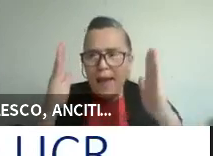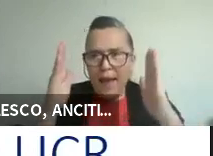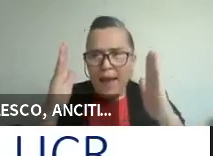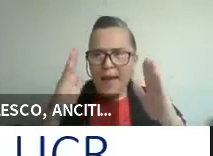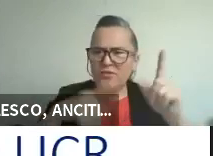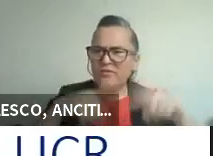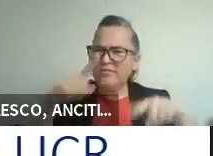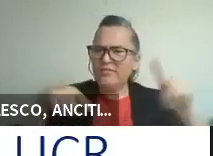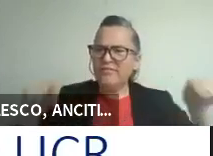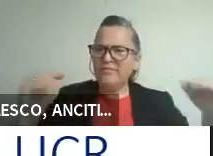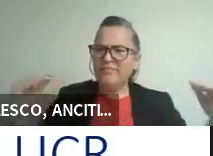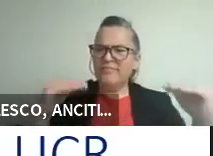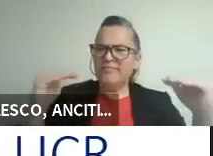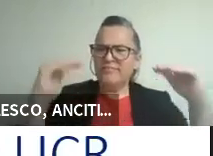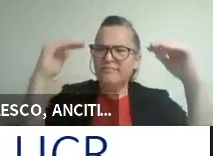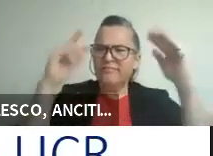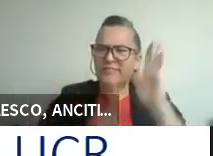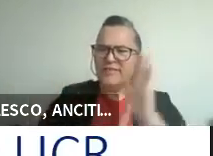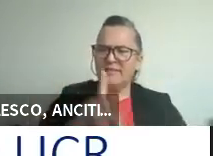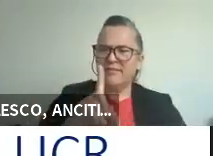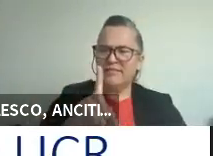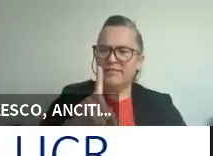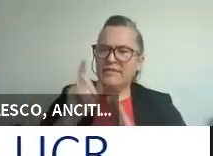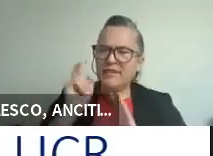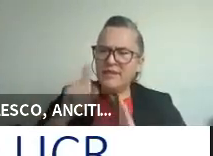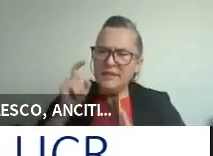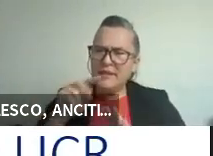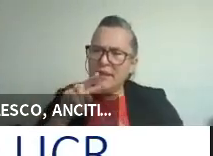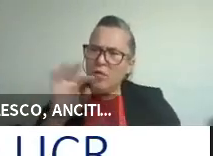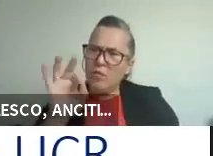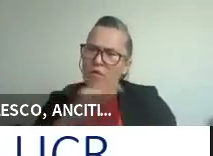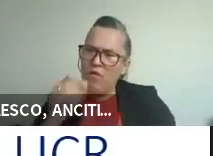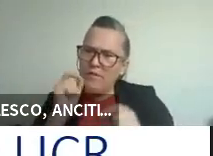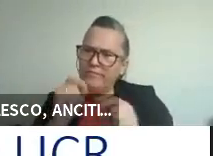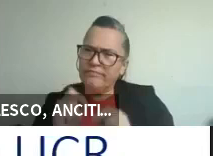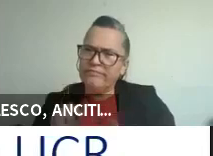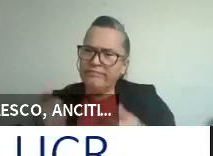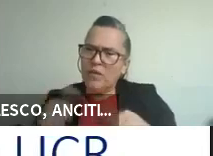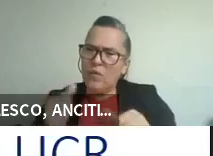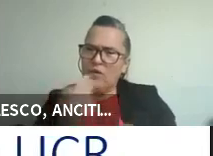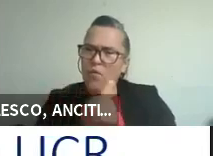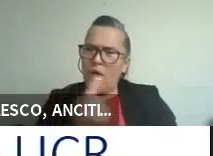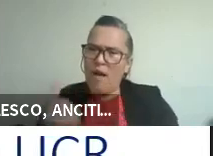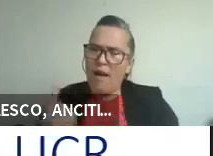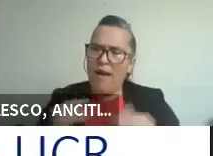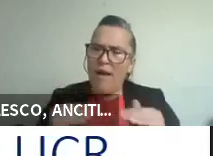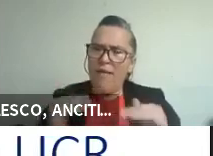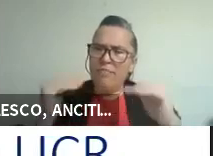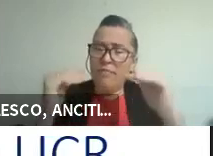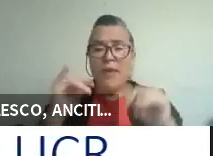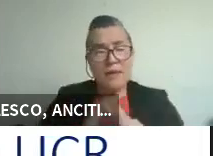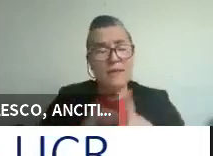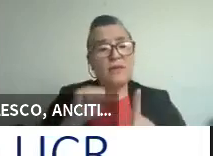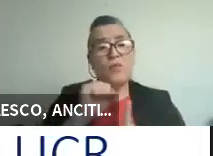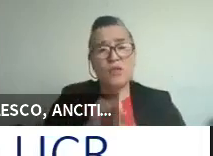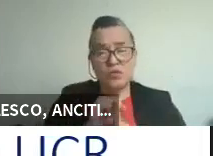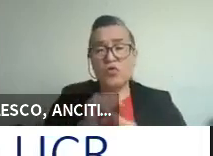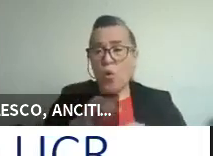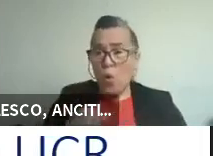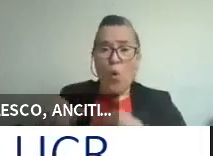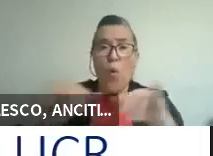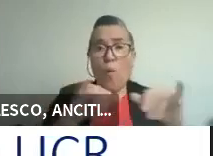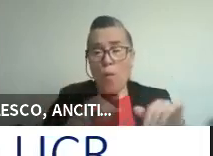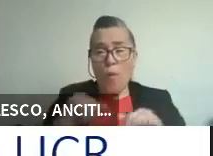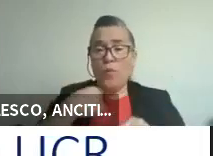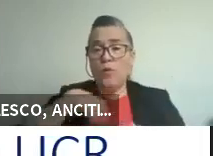diferentes niveles de desarrollo que requieren medidas específicas de acuerdo a cada nivel y esta situación es muy común en el resto